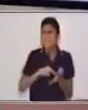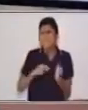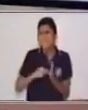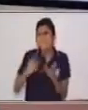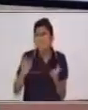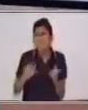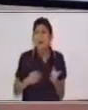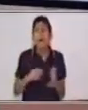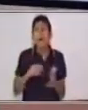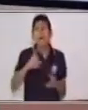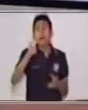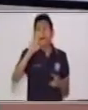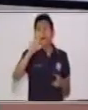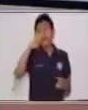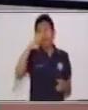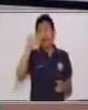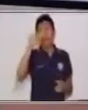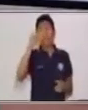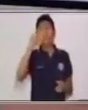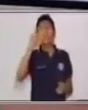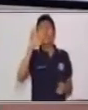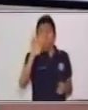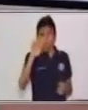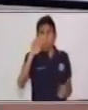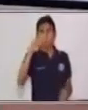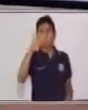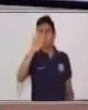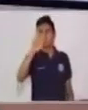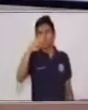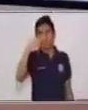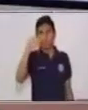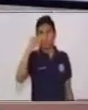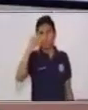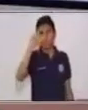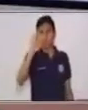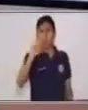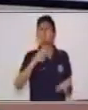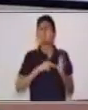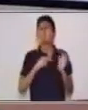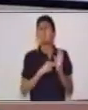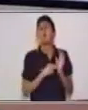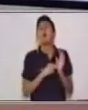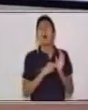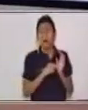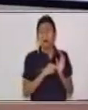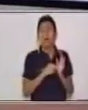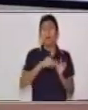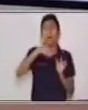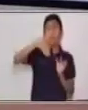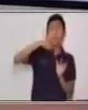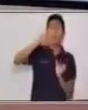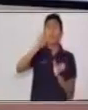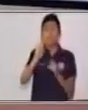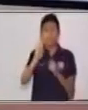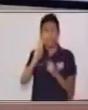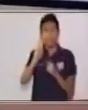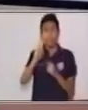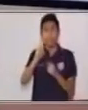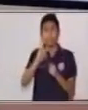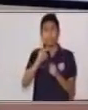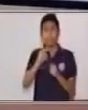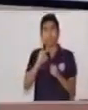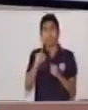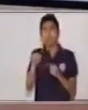Las. Es un artículo, entonces quiere decir que esto es un modificador directo.